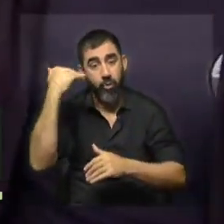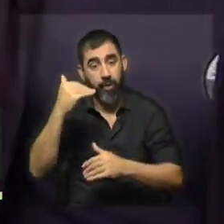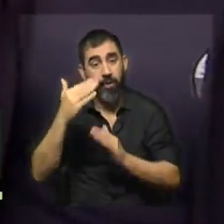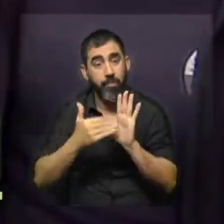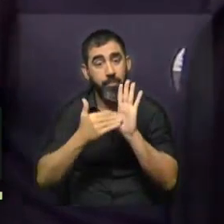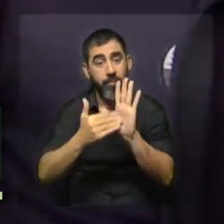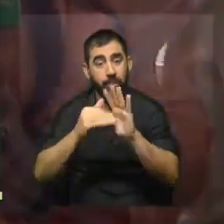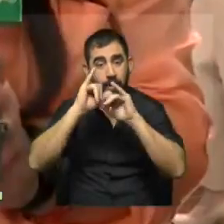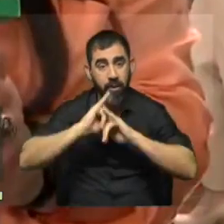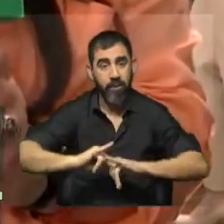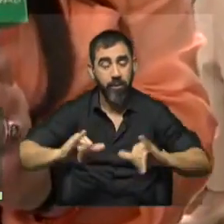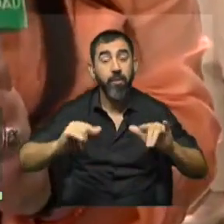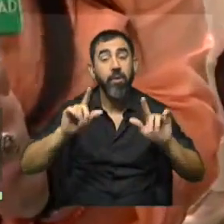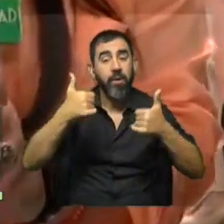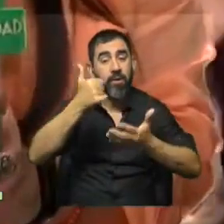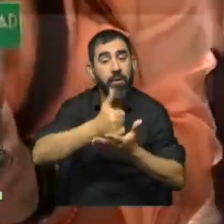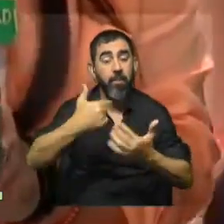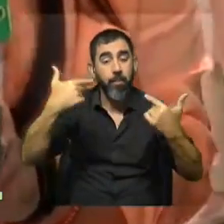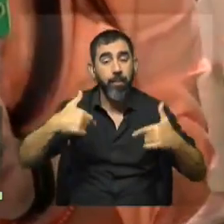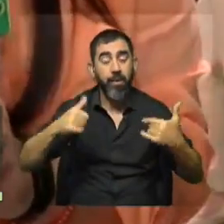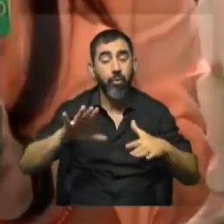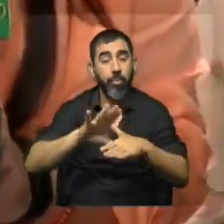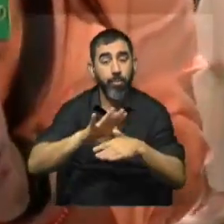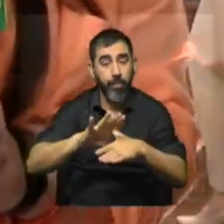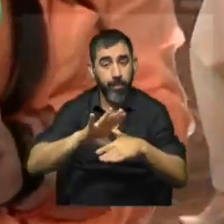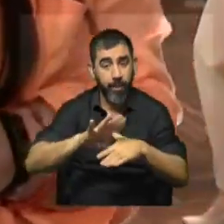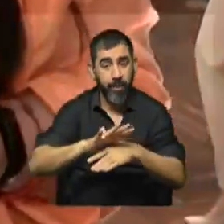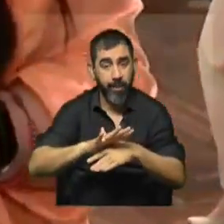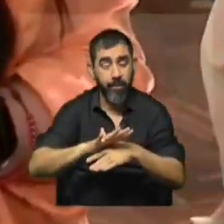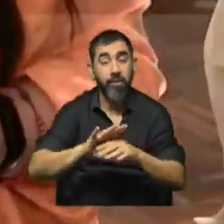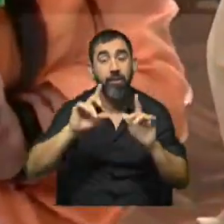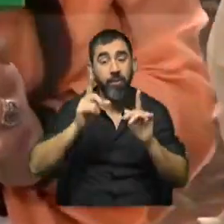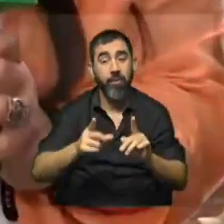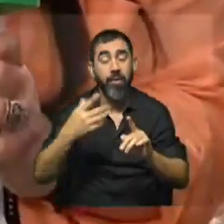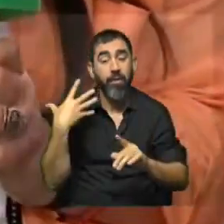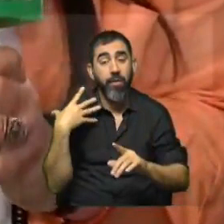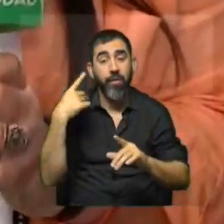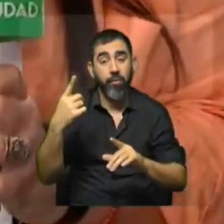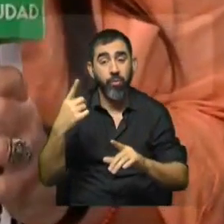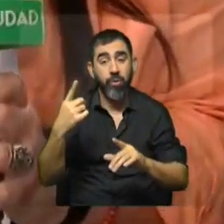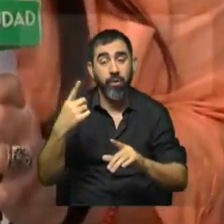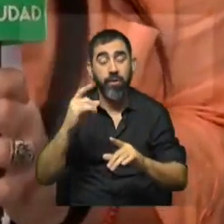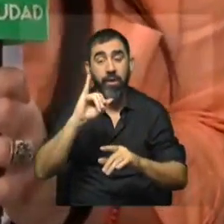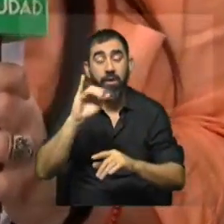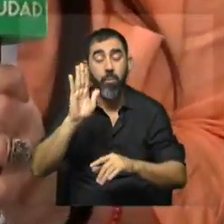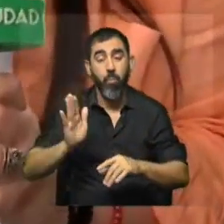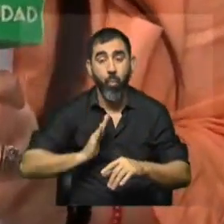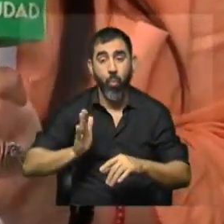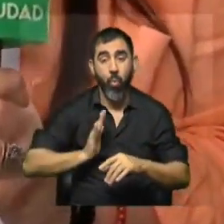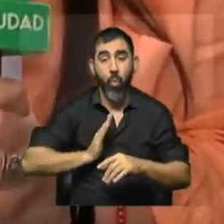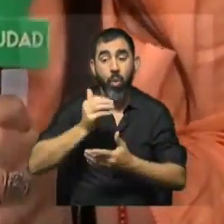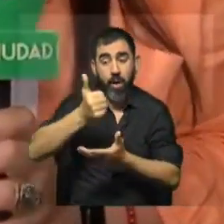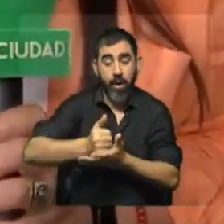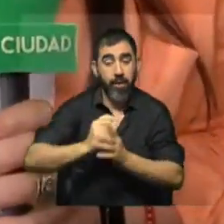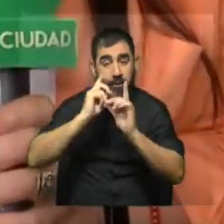presentación de este lanzamiento, está el ministro del Mides, Lema, también está la directora de Mujeres Botero,